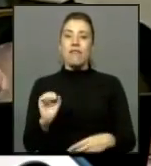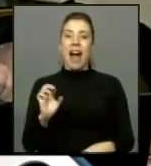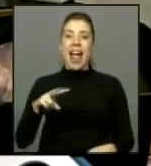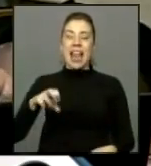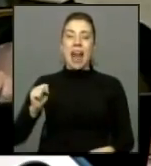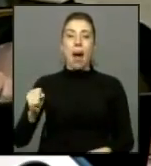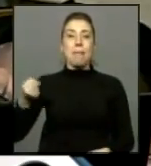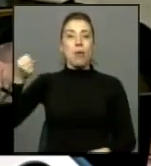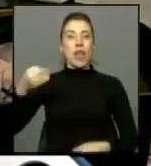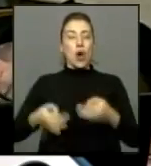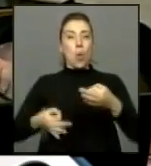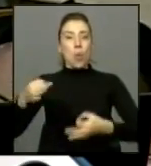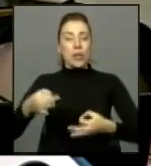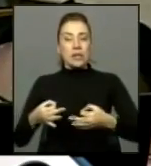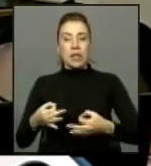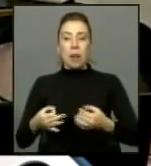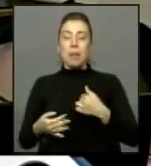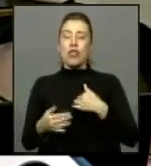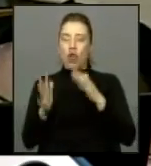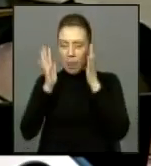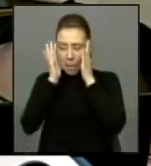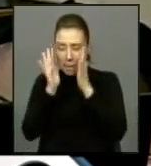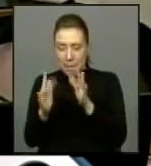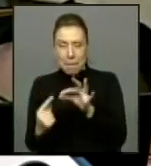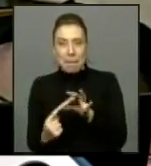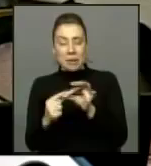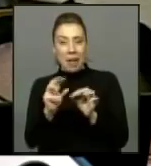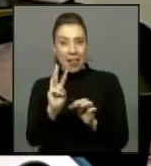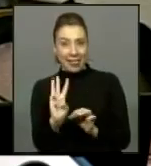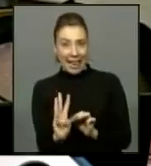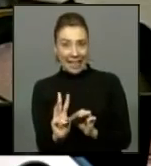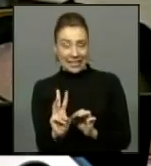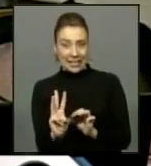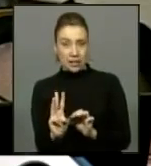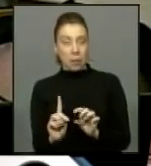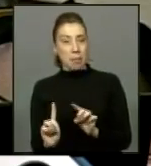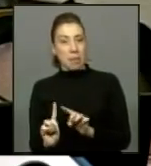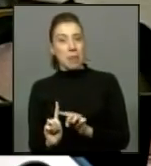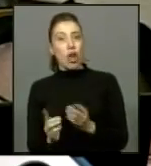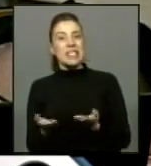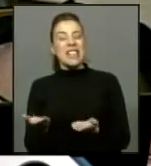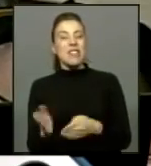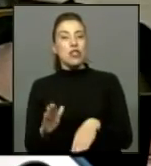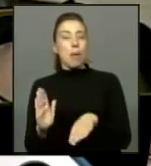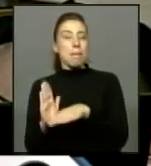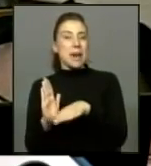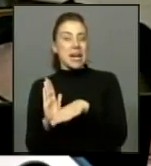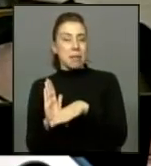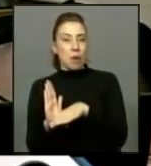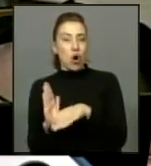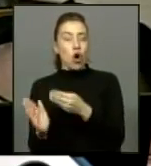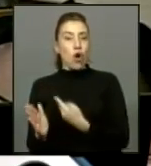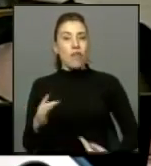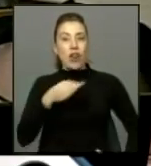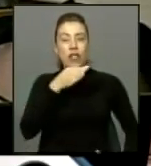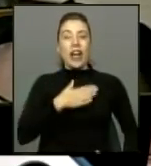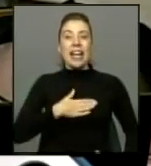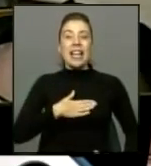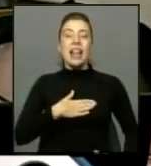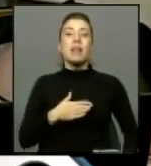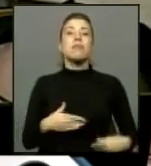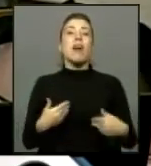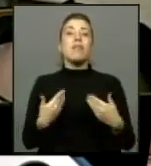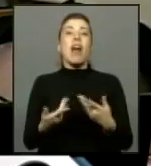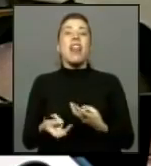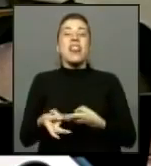Poder Judicial, entre otros. Pero me voy a centrar principalmente en tres. Uno, los servicios mínimos. El Gobierno ha señalado que se busca consagrar el